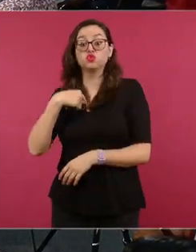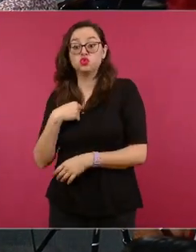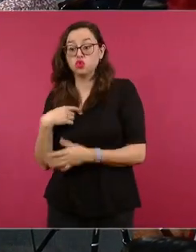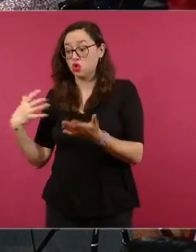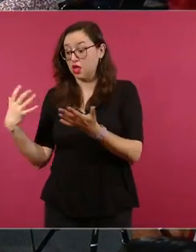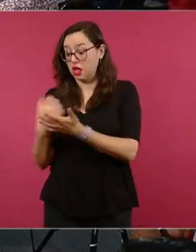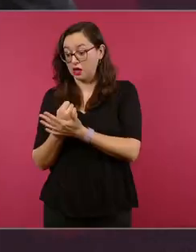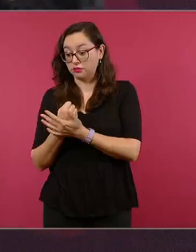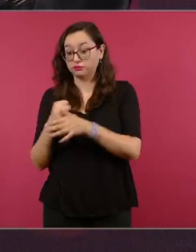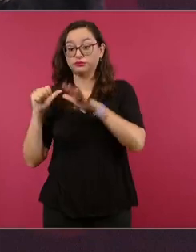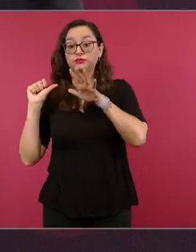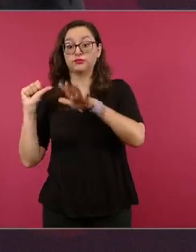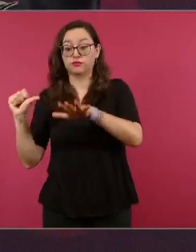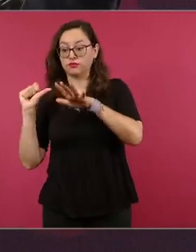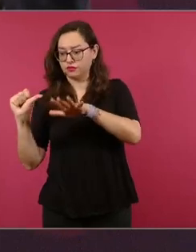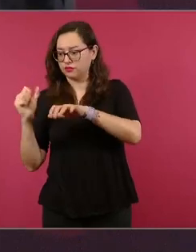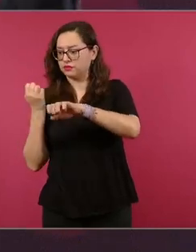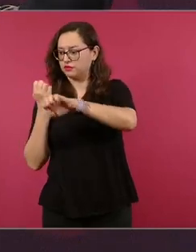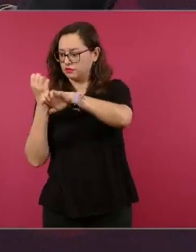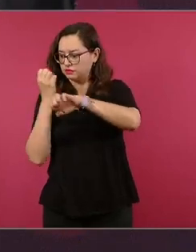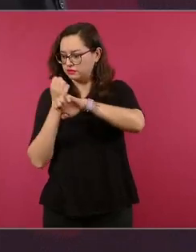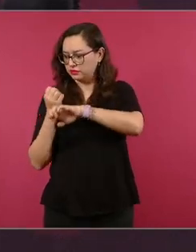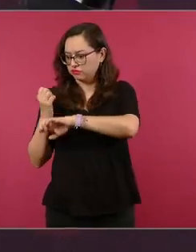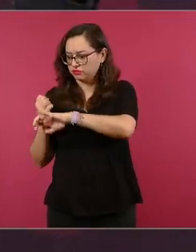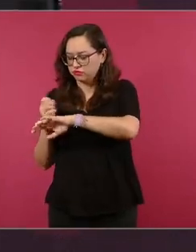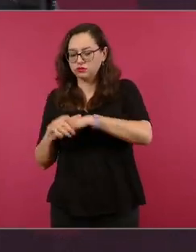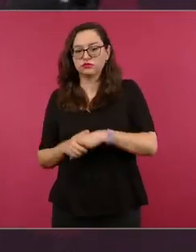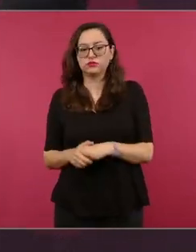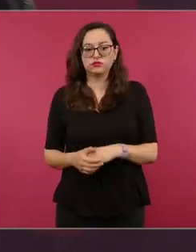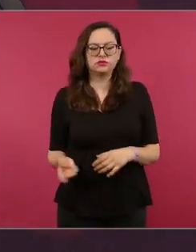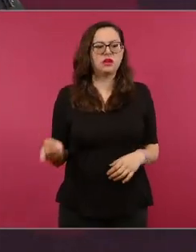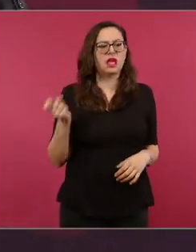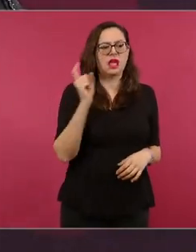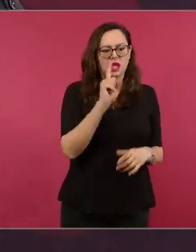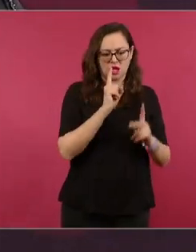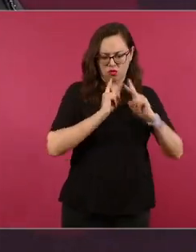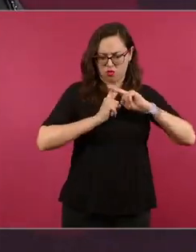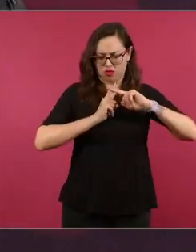él saca 240 mil votos más,